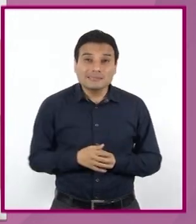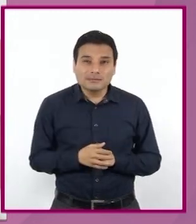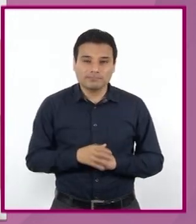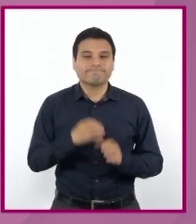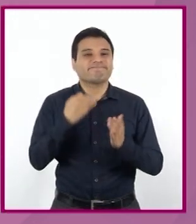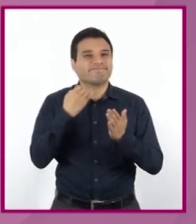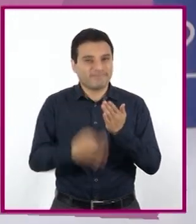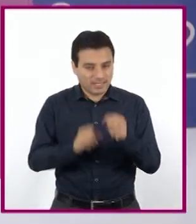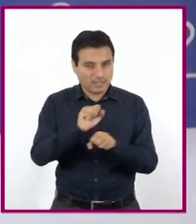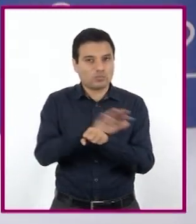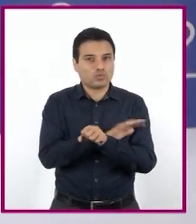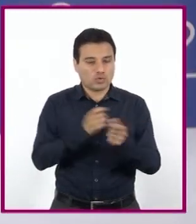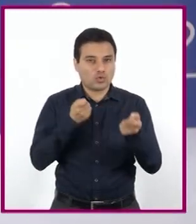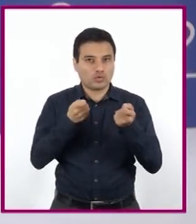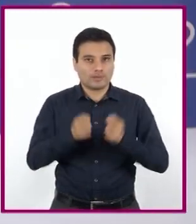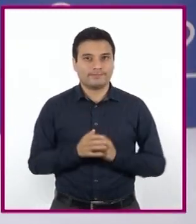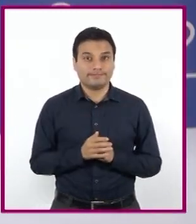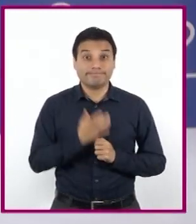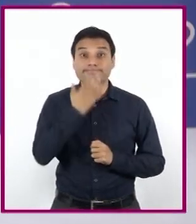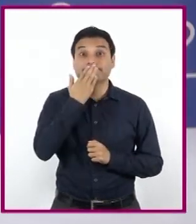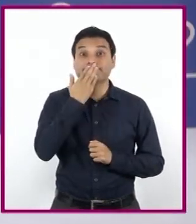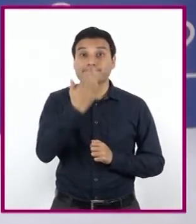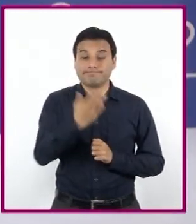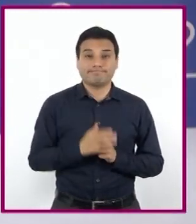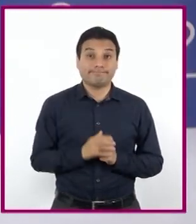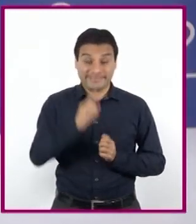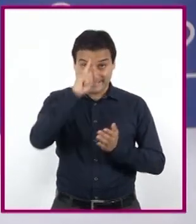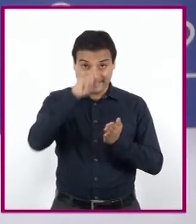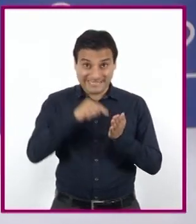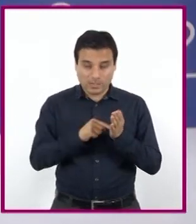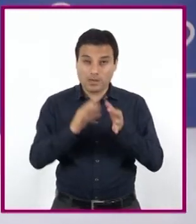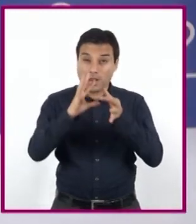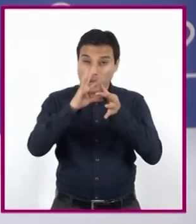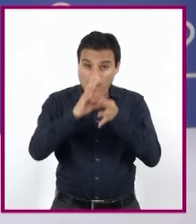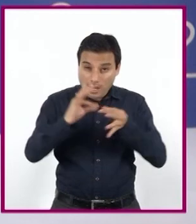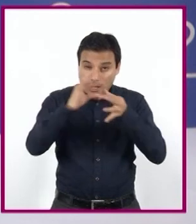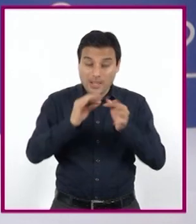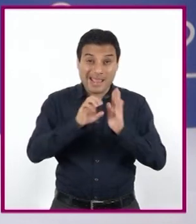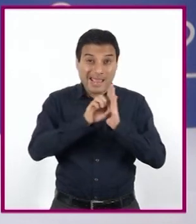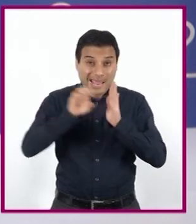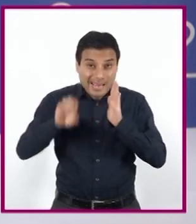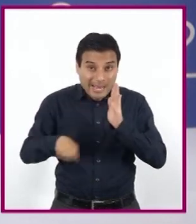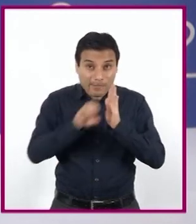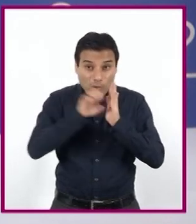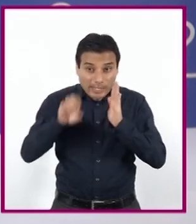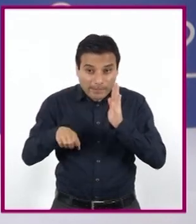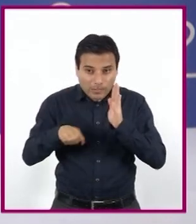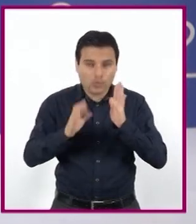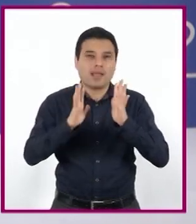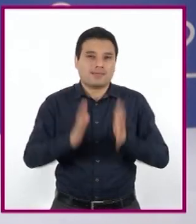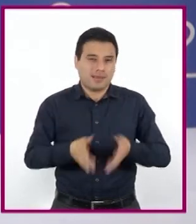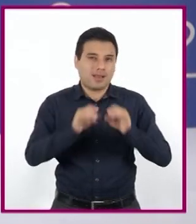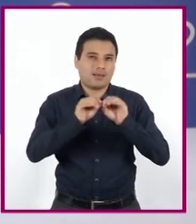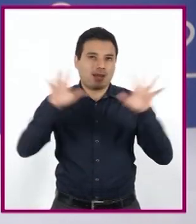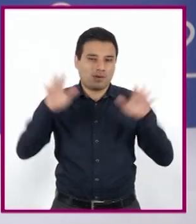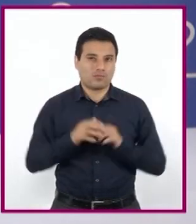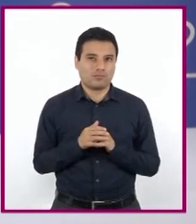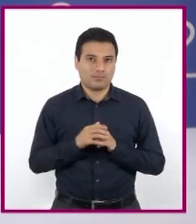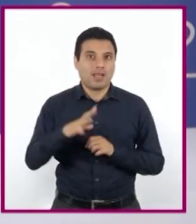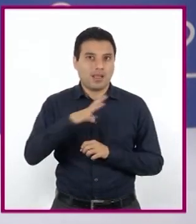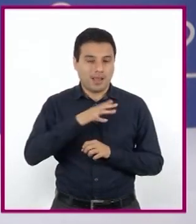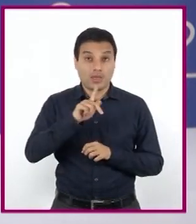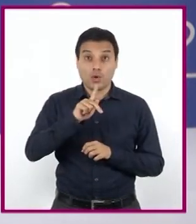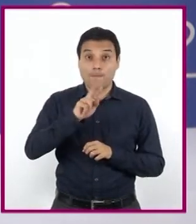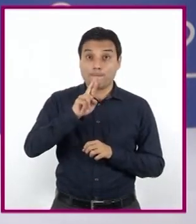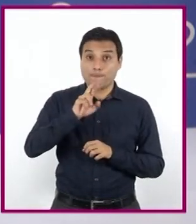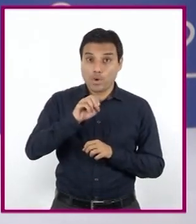emociones. Bien, creo que con las definiciones y los ejemplos nos quedó más claro cuáles son los diferentes tipos de